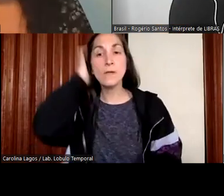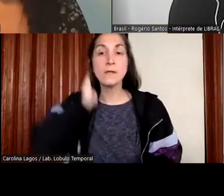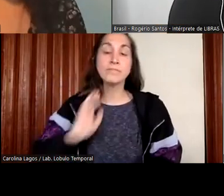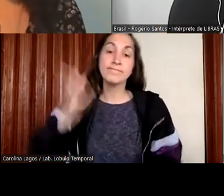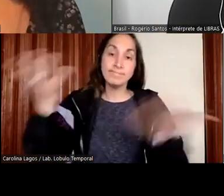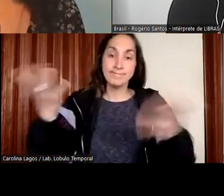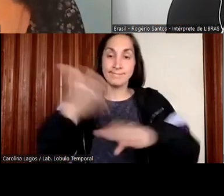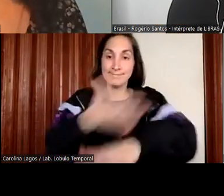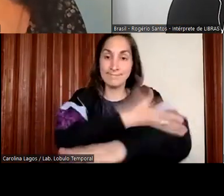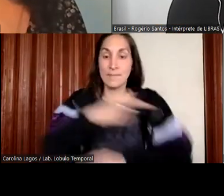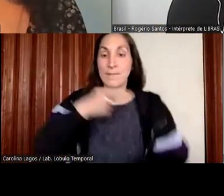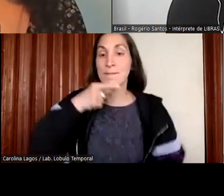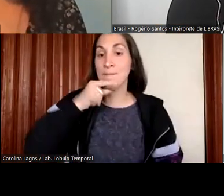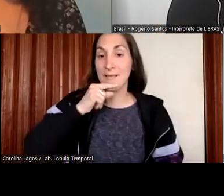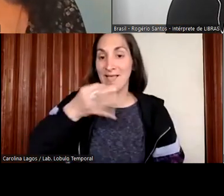bien.